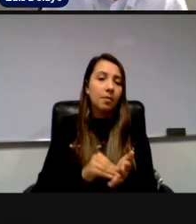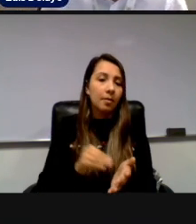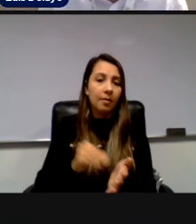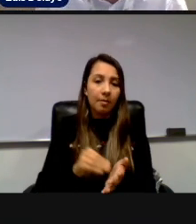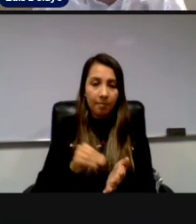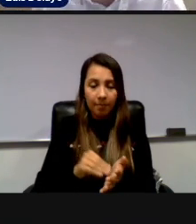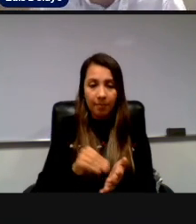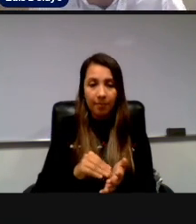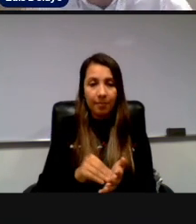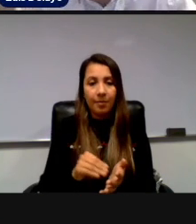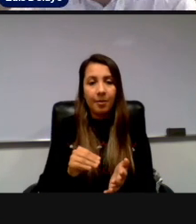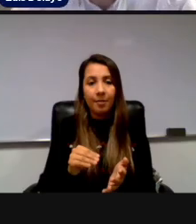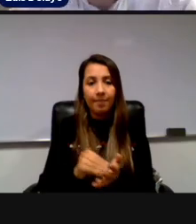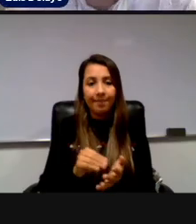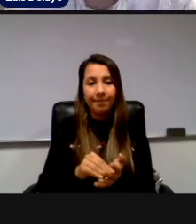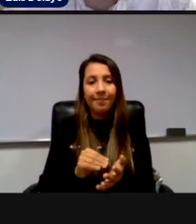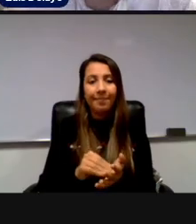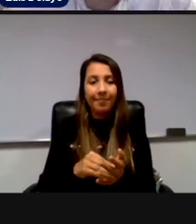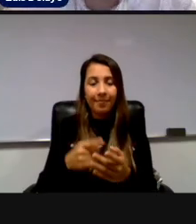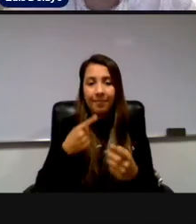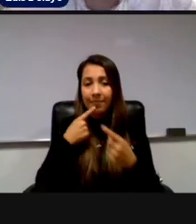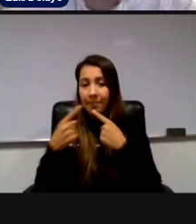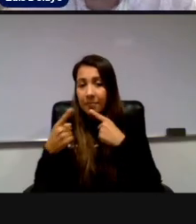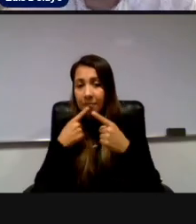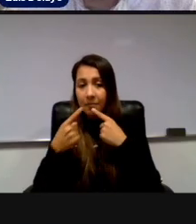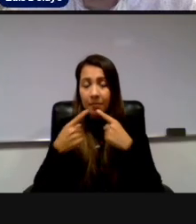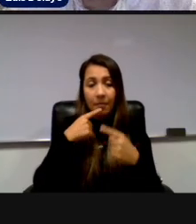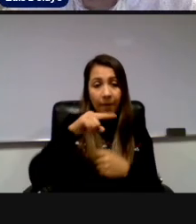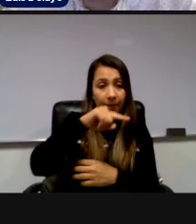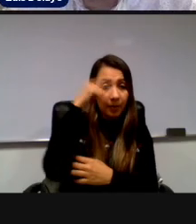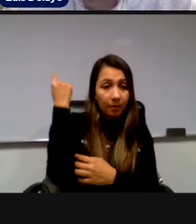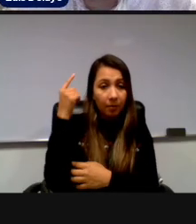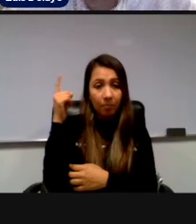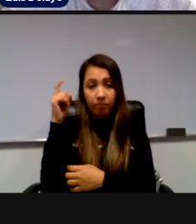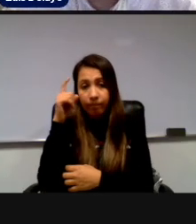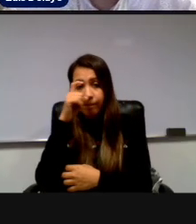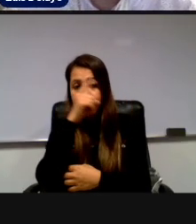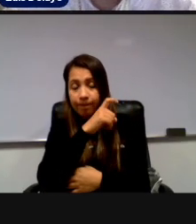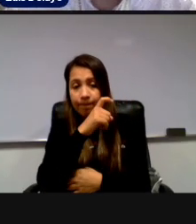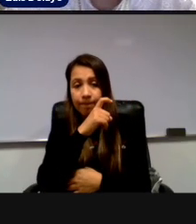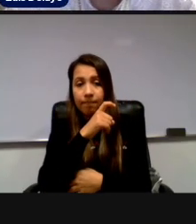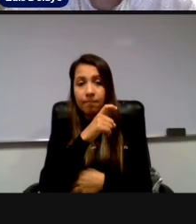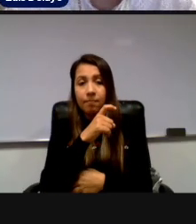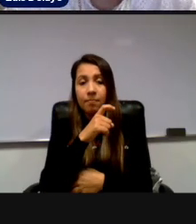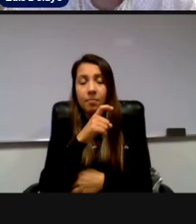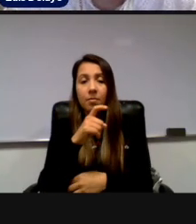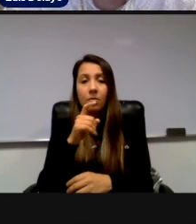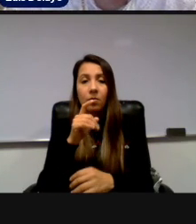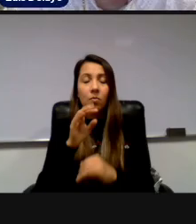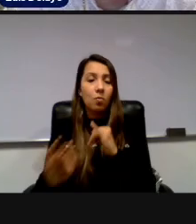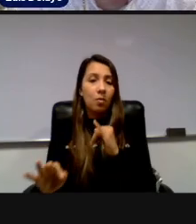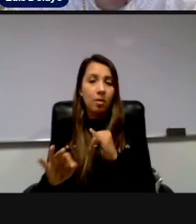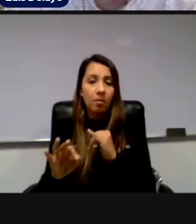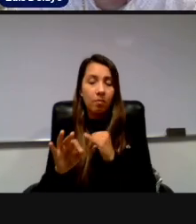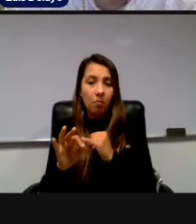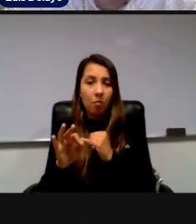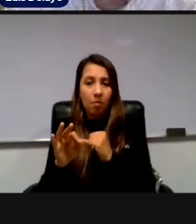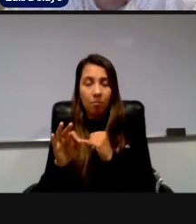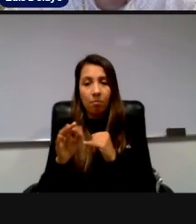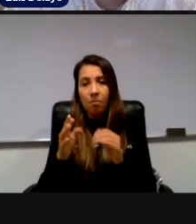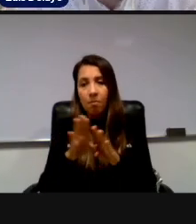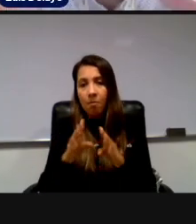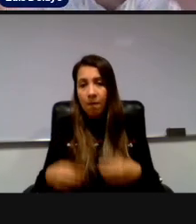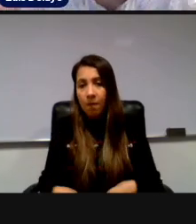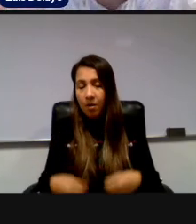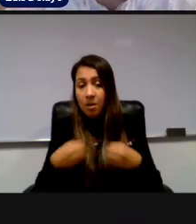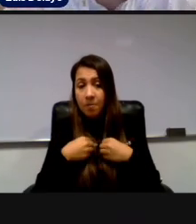seguimos en la discusión de qué tan simple o qué tan complejo era el último ancestro común de los seres vivos,